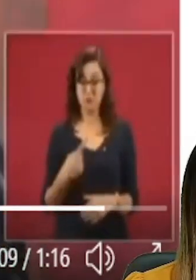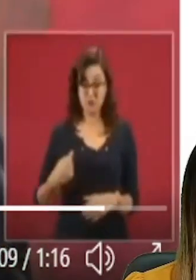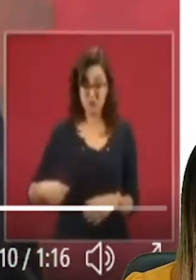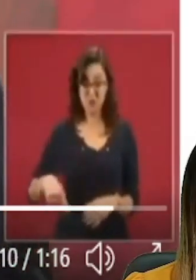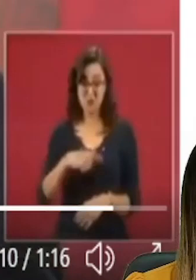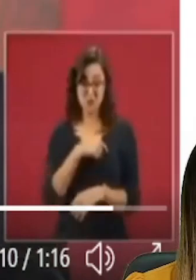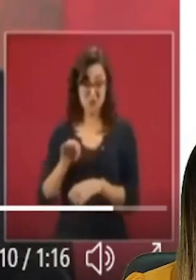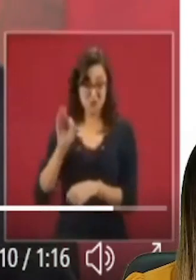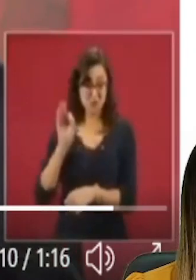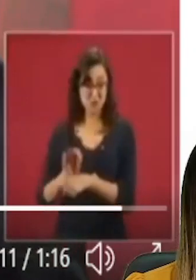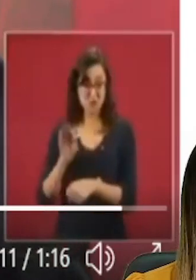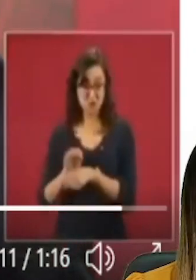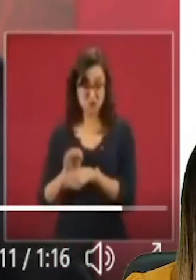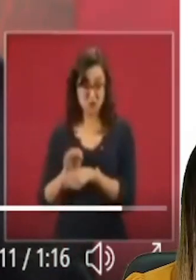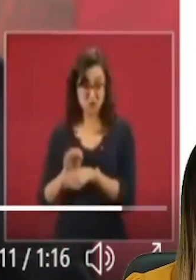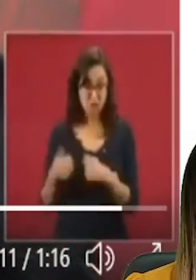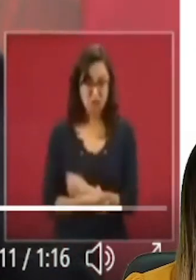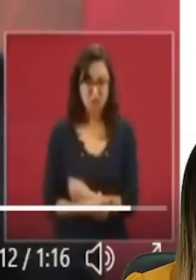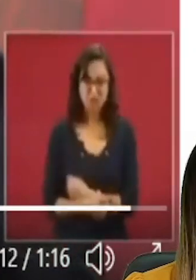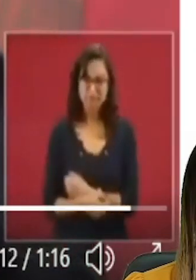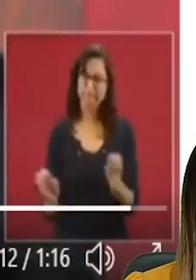encubrir a nadie.